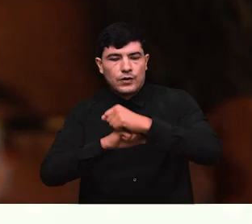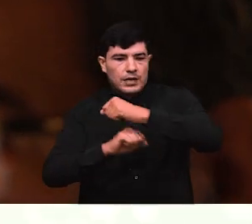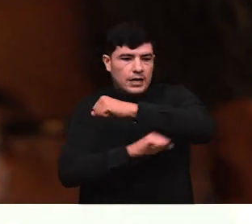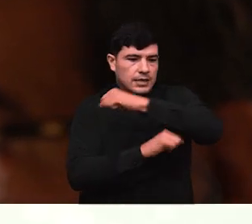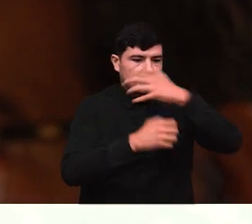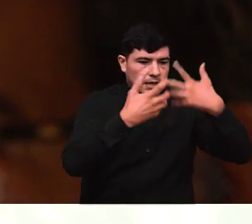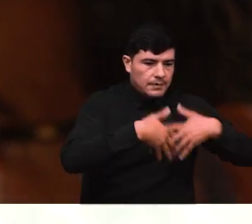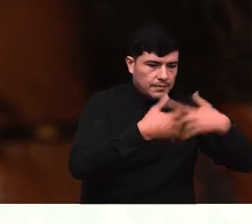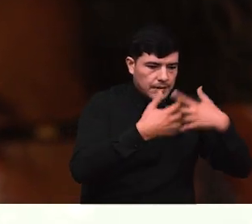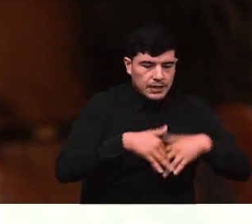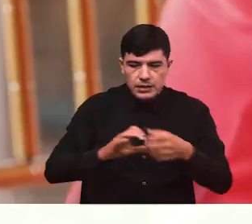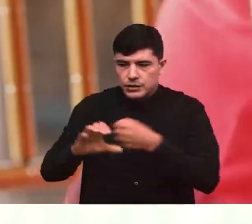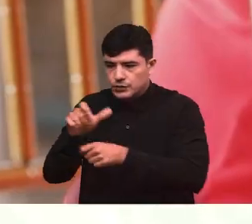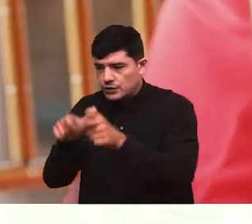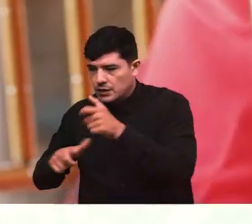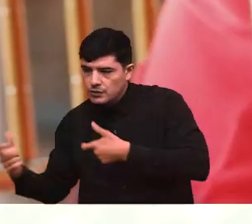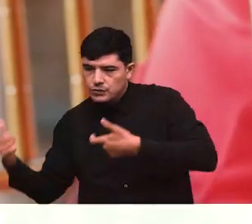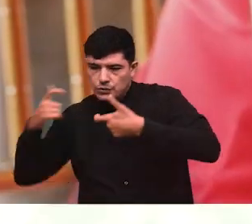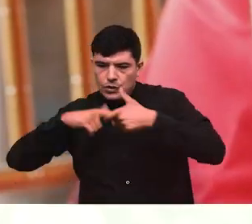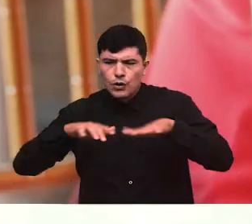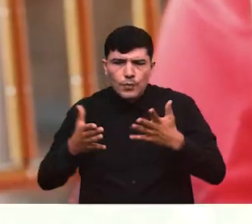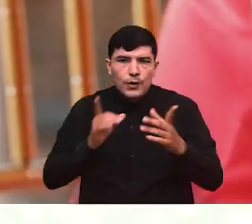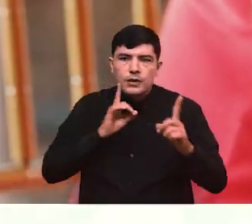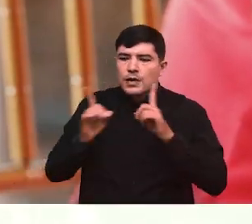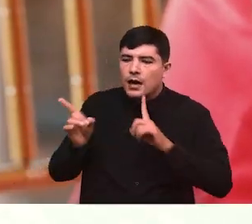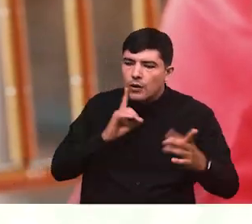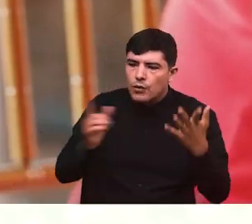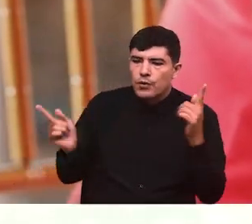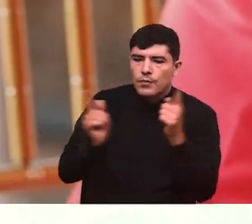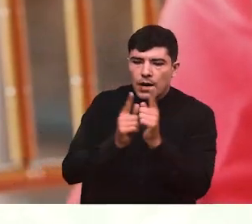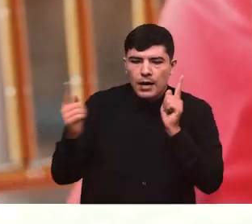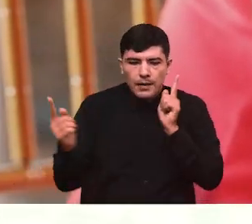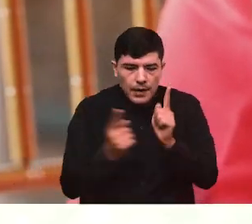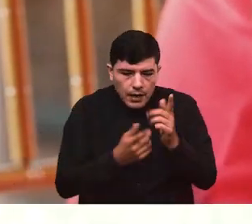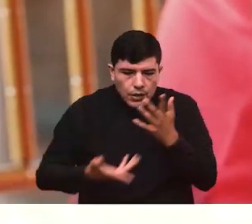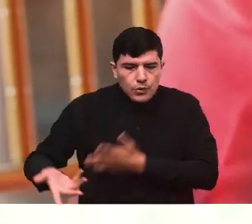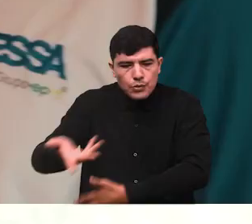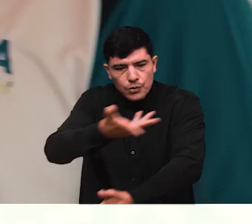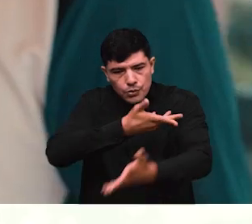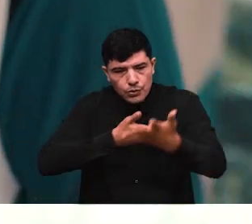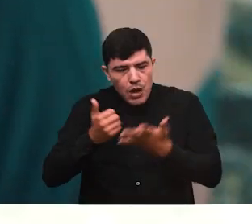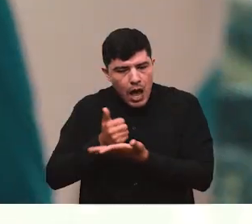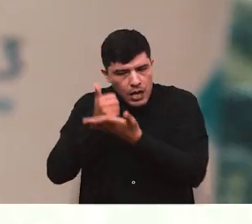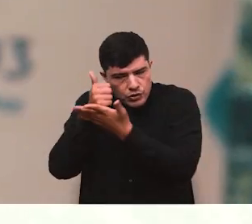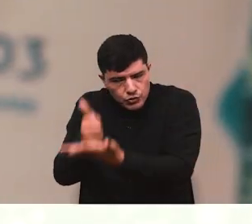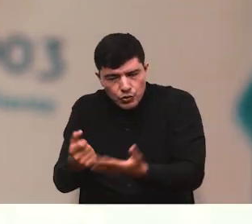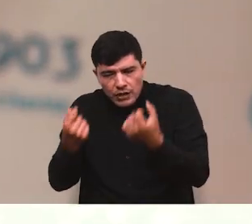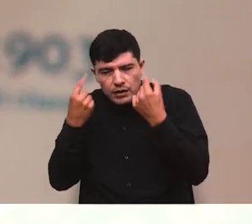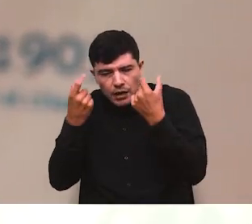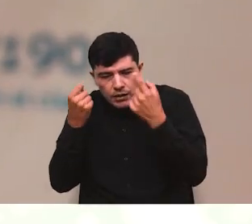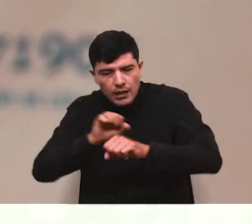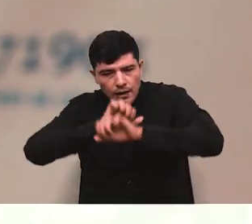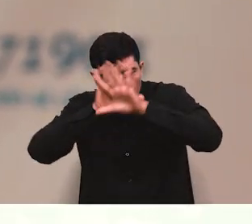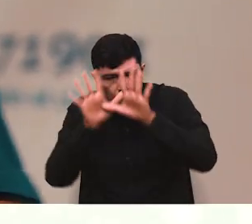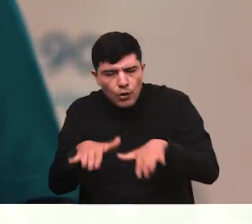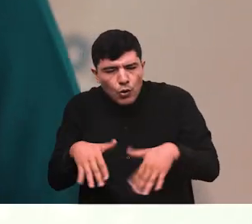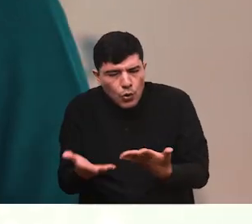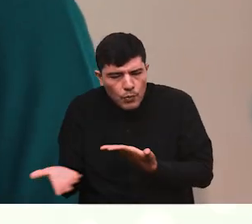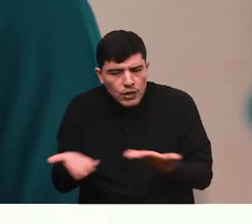usuarios a través de diálogos y encuentros que nos ayuden a mejorar el entendimiento sobre el servicio que brindamos, que